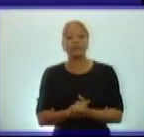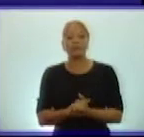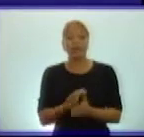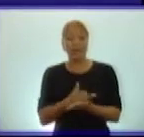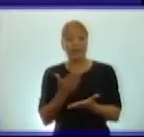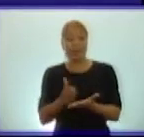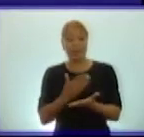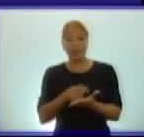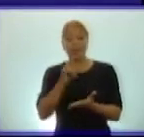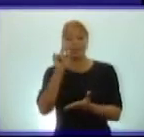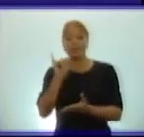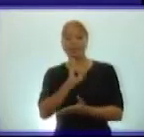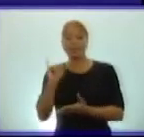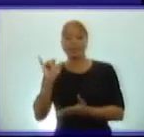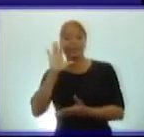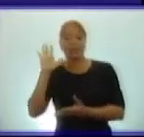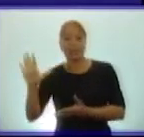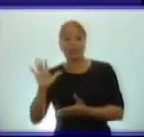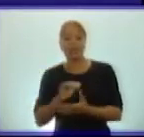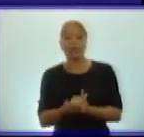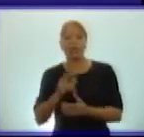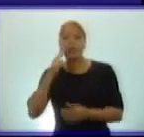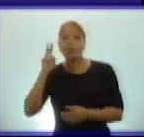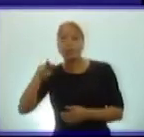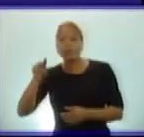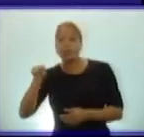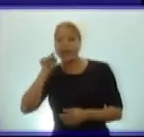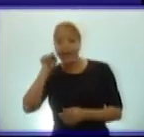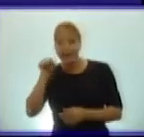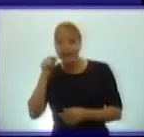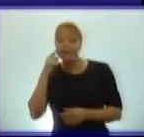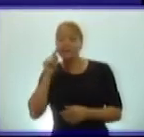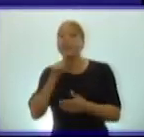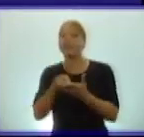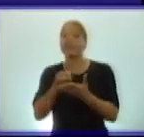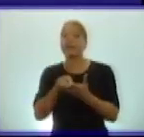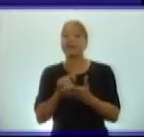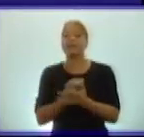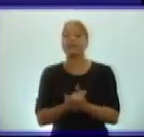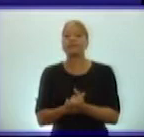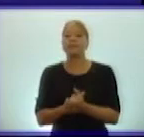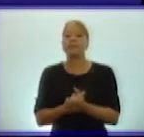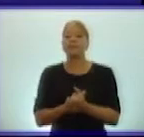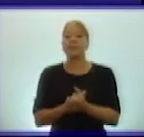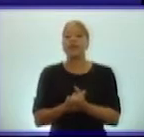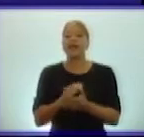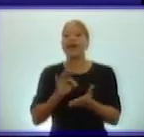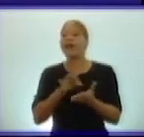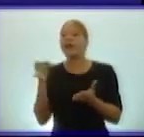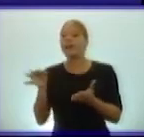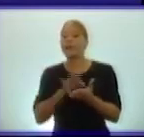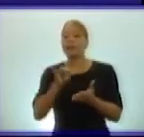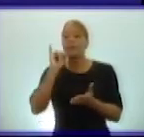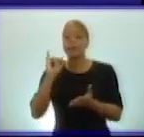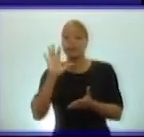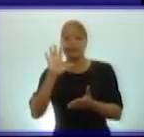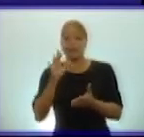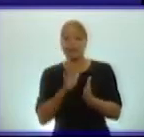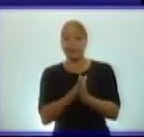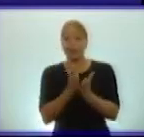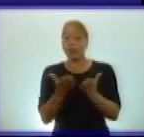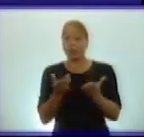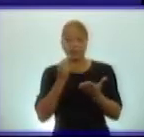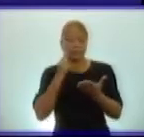en la página 65, podemos ver allí, ustedes pueden ir conmigo también a la página 65 del libro.